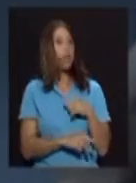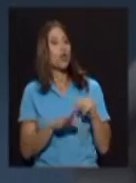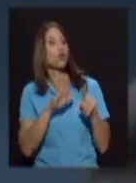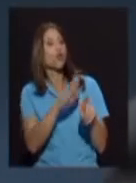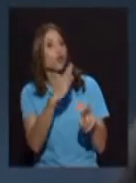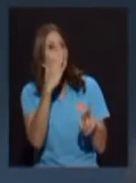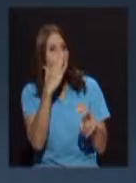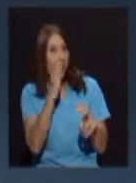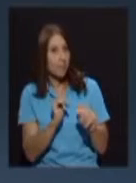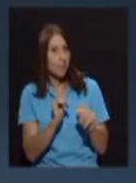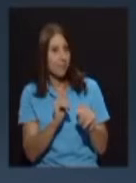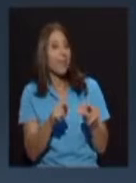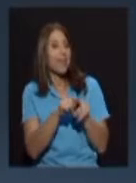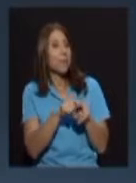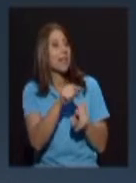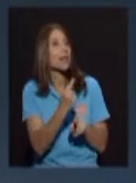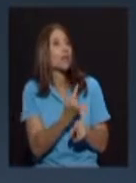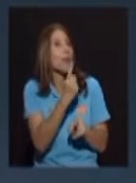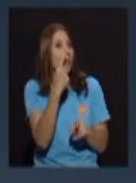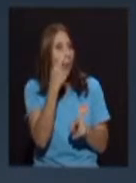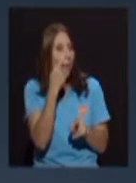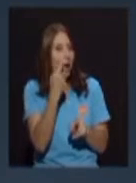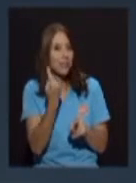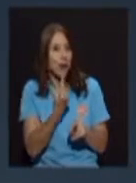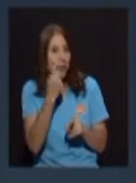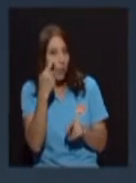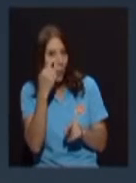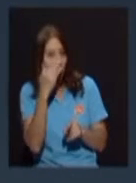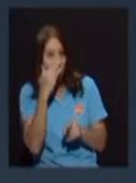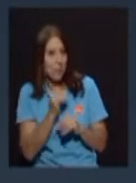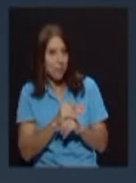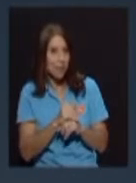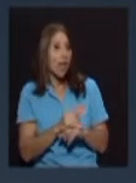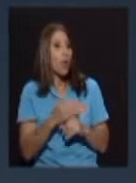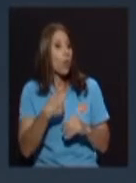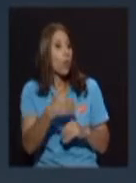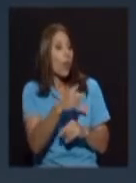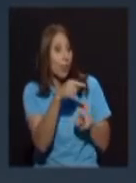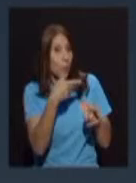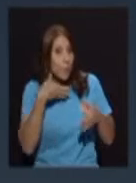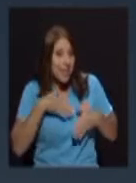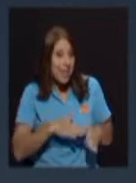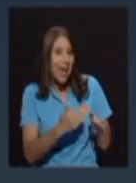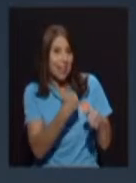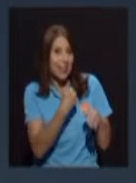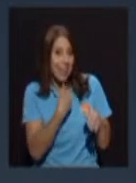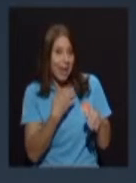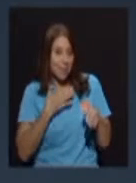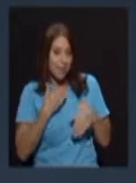también solo un papá tiene y solo una mamá tiene, la mamá de ella tendrá 90 años. Y